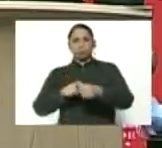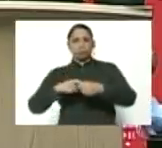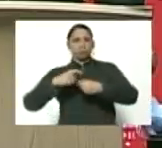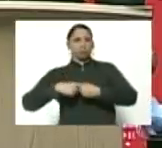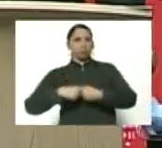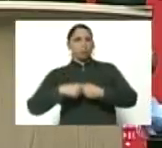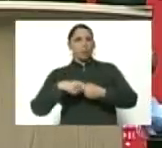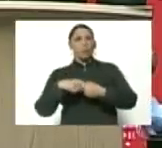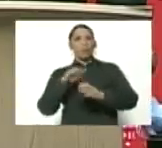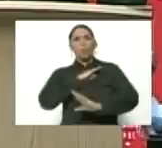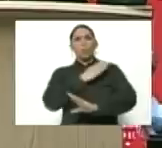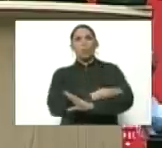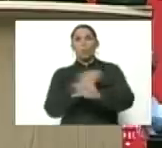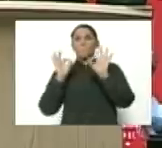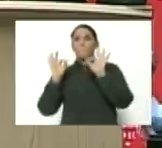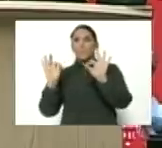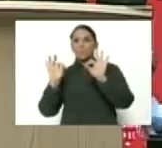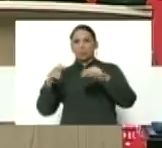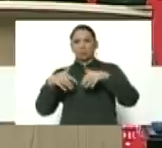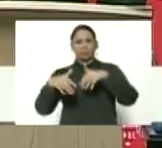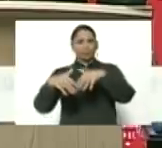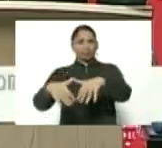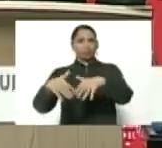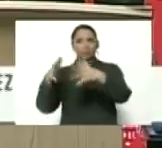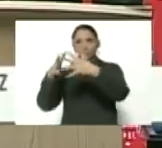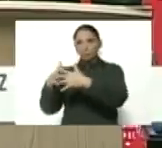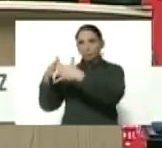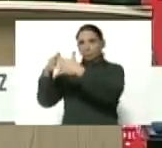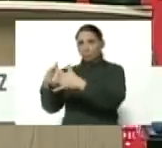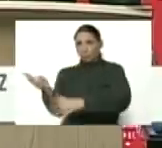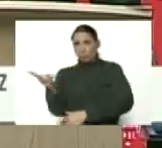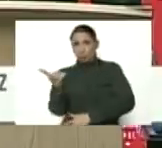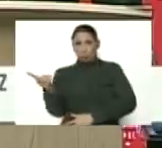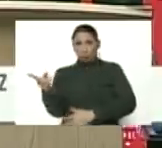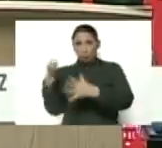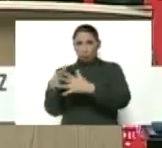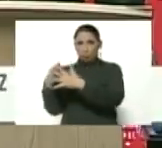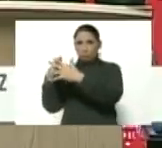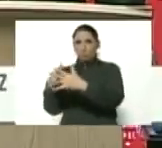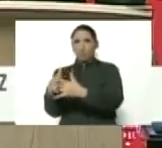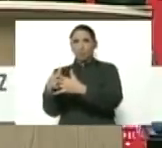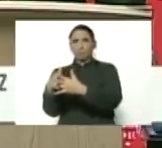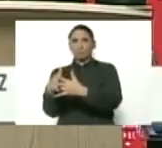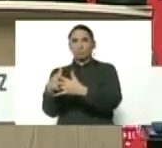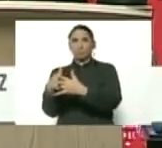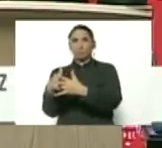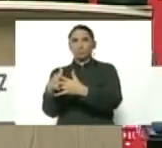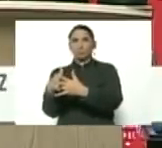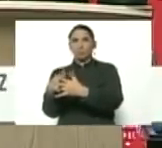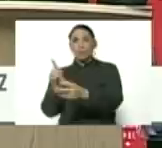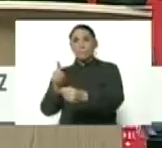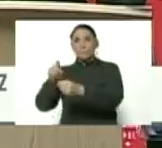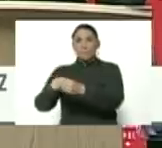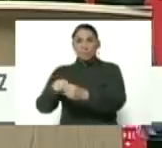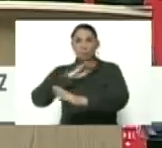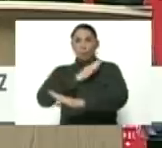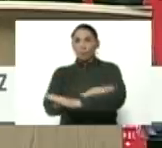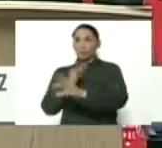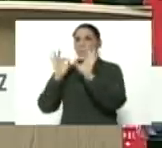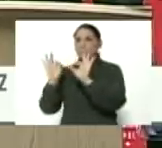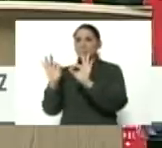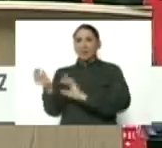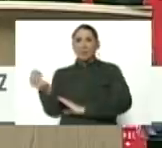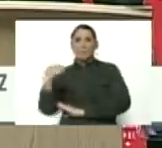fuerzas especiales del ejército norteamericano, dos norteamericanos miembros de las fuerzas especiales, más